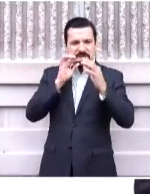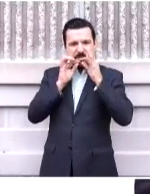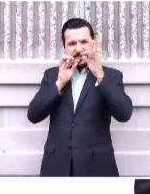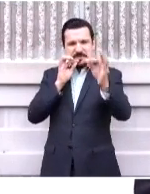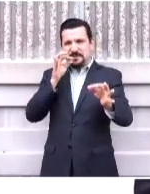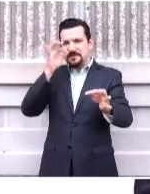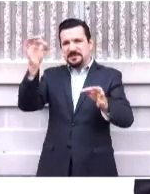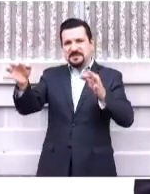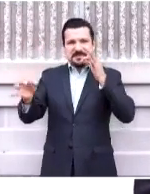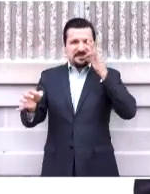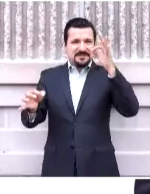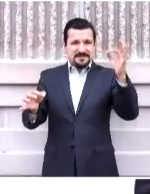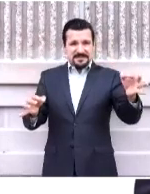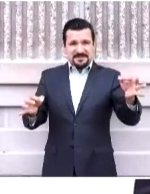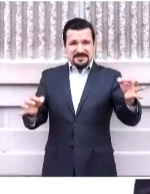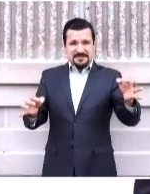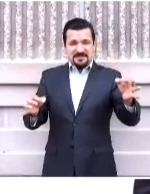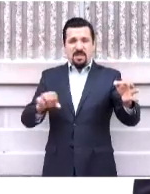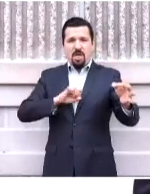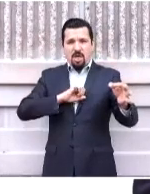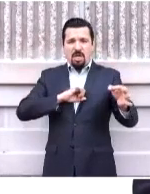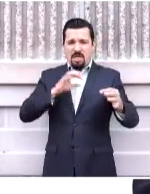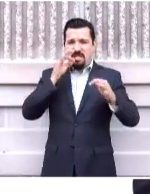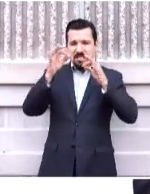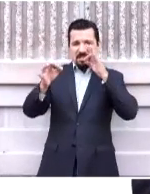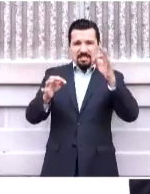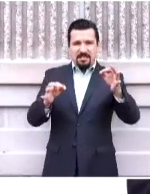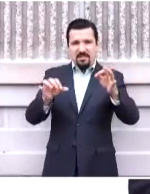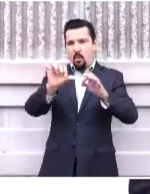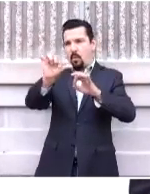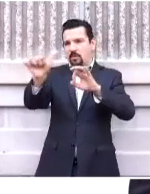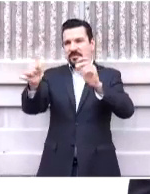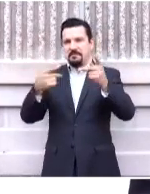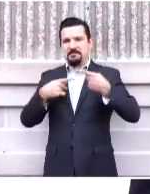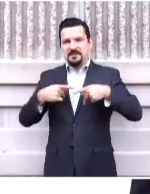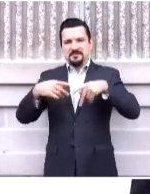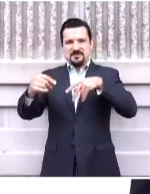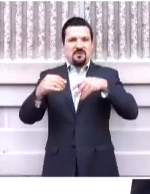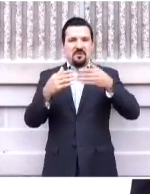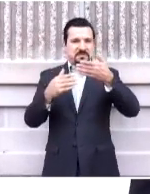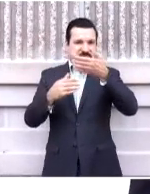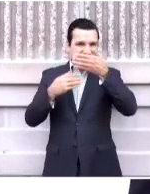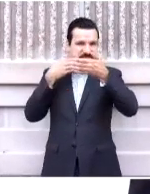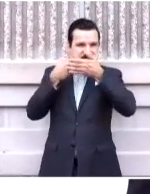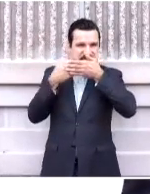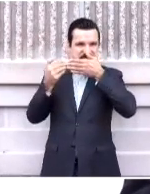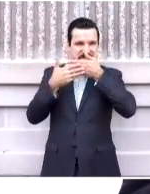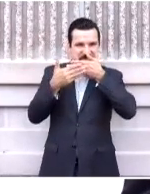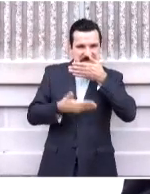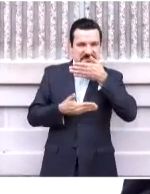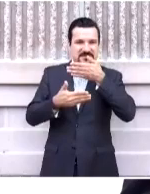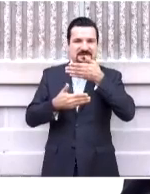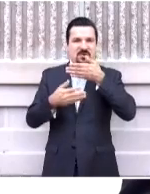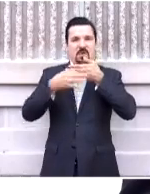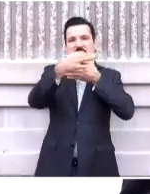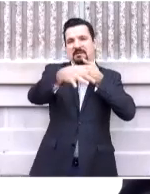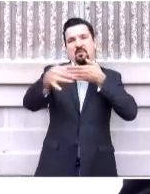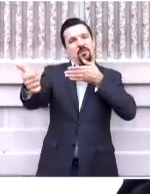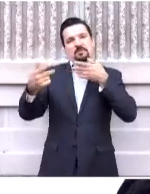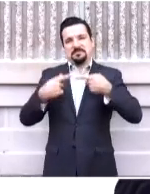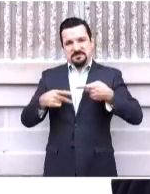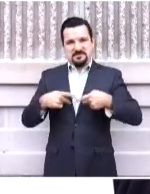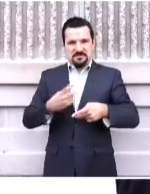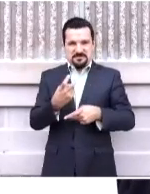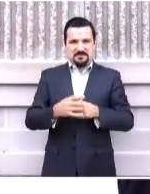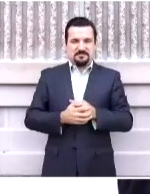salgan de nuestra boca al momento de toser o de estornudar se limiten a un espacio más corto, ¿sí? Pero no hay que olvidar